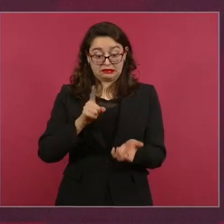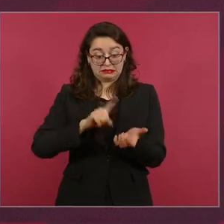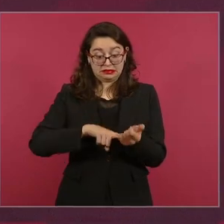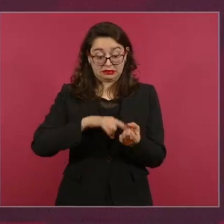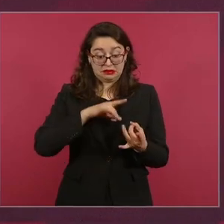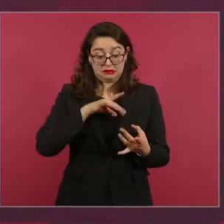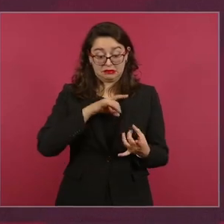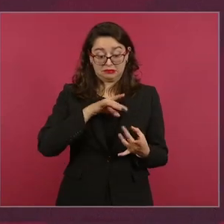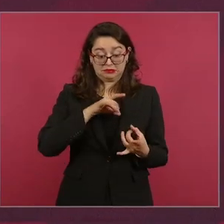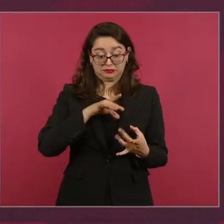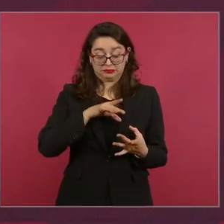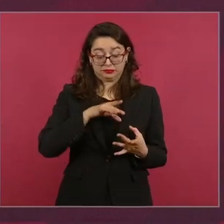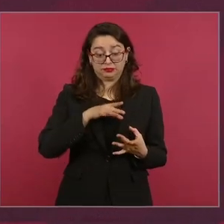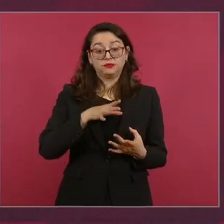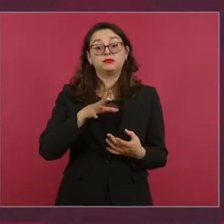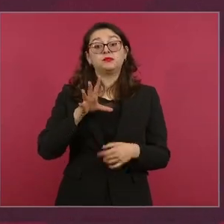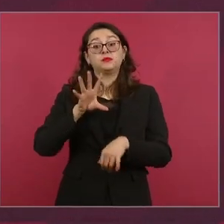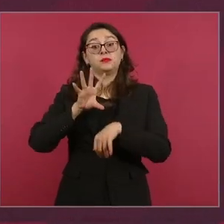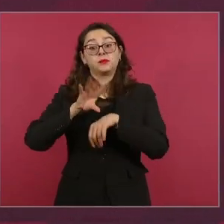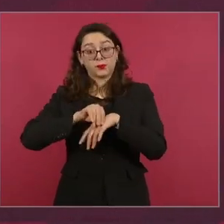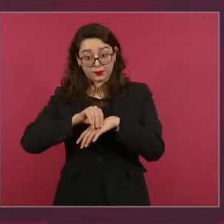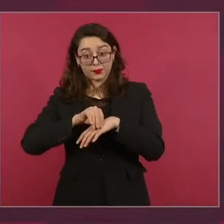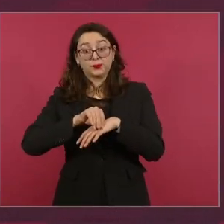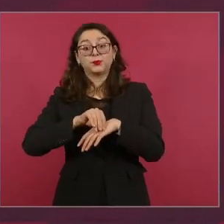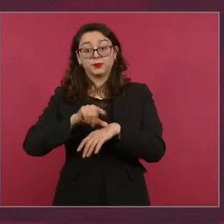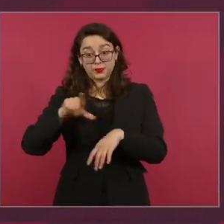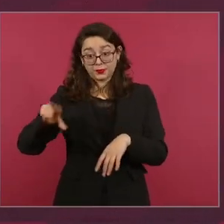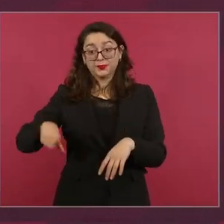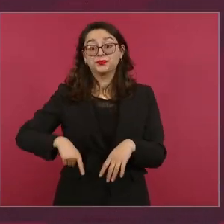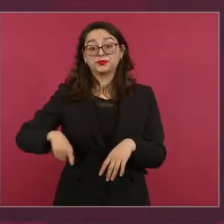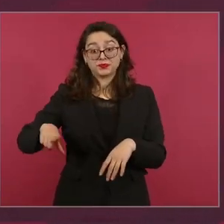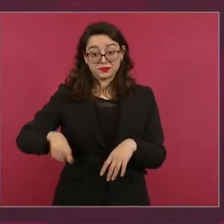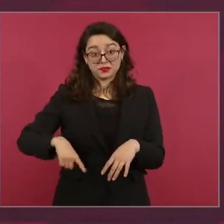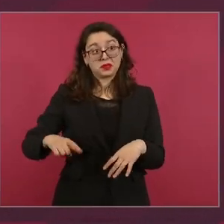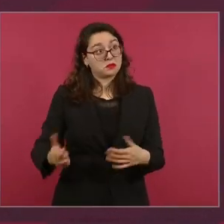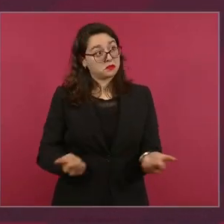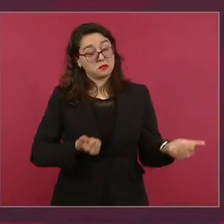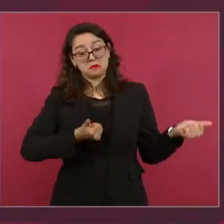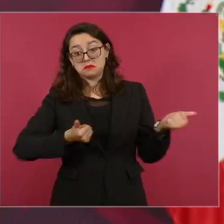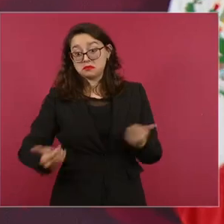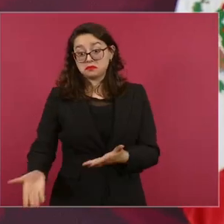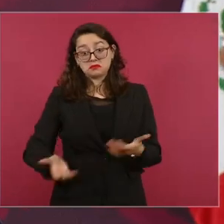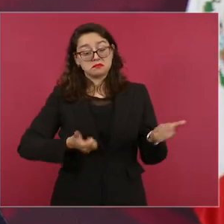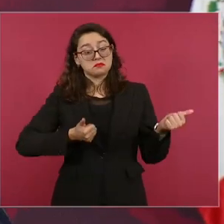introdujeron de común acuerdo los gobiernos a México